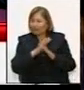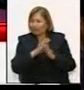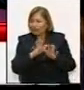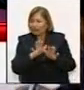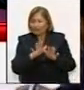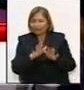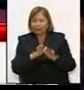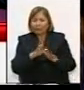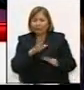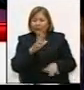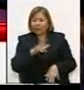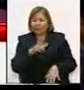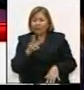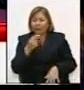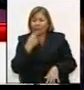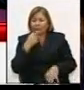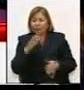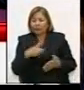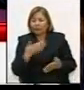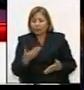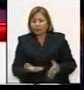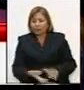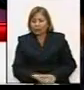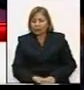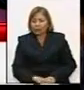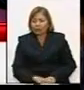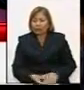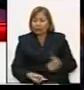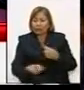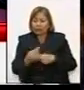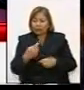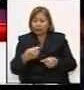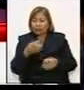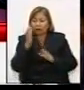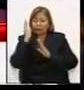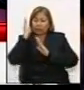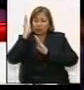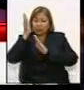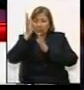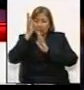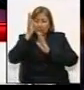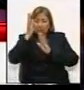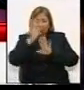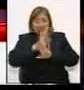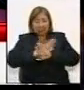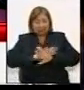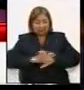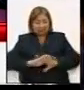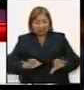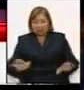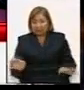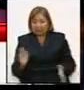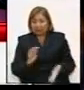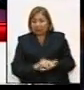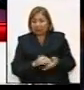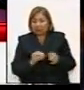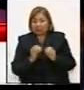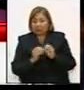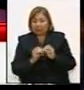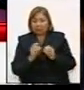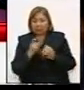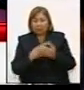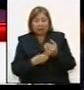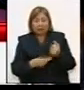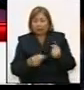la Constitución del año 33 no existía. El gabinete venía, hacía su exposición y no daba voto de confianza, no originaba un voto de